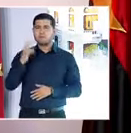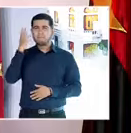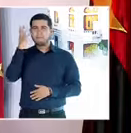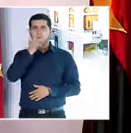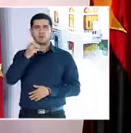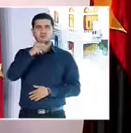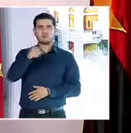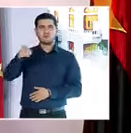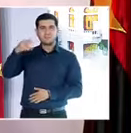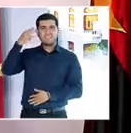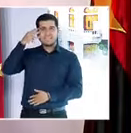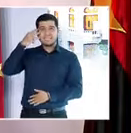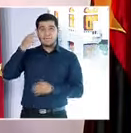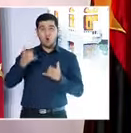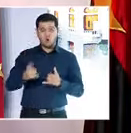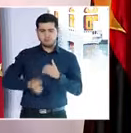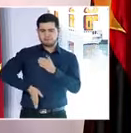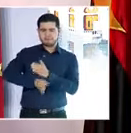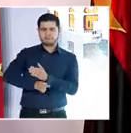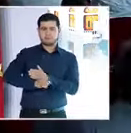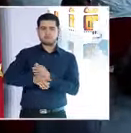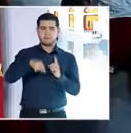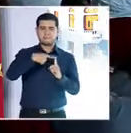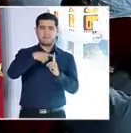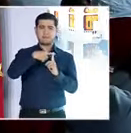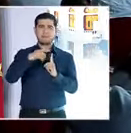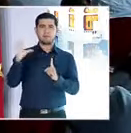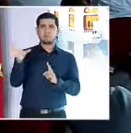que hoy sigue generando oportunidades para todos.